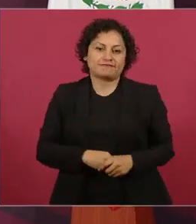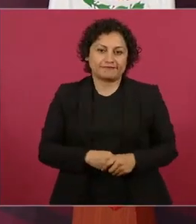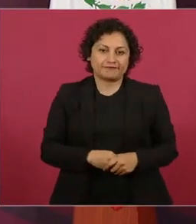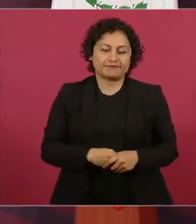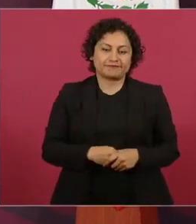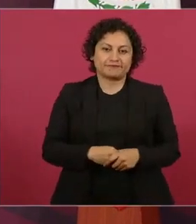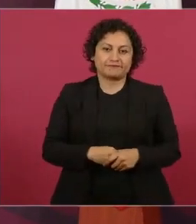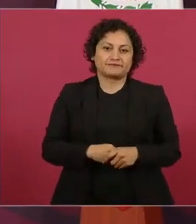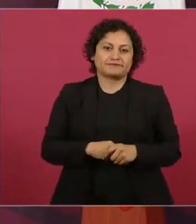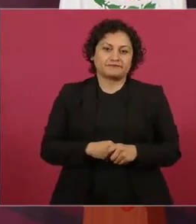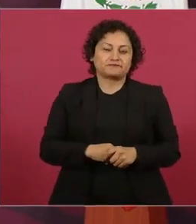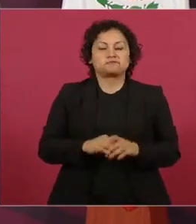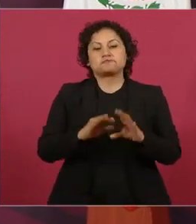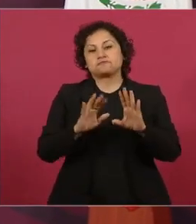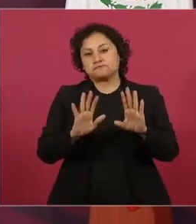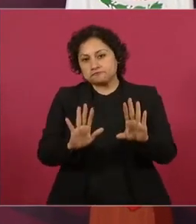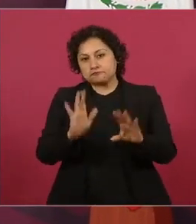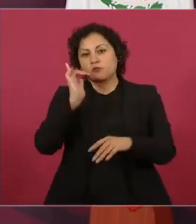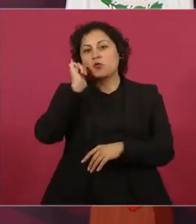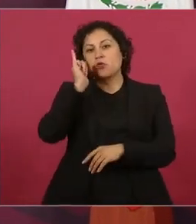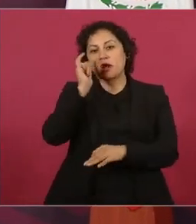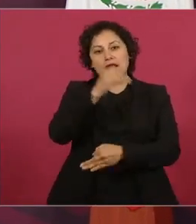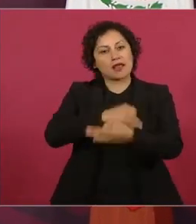Esperemos que no pase nada,